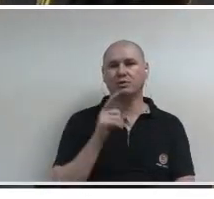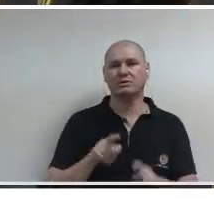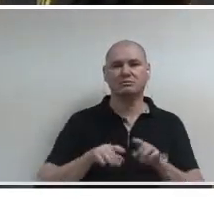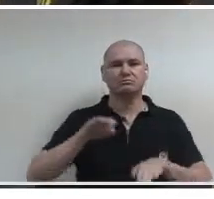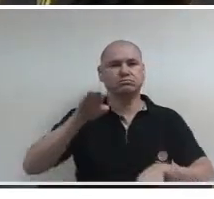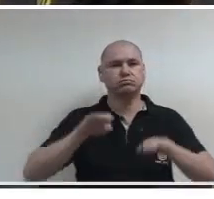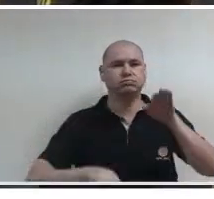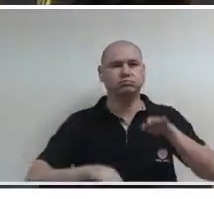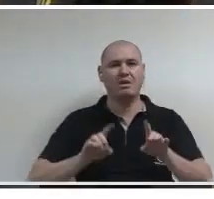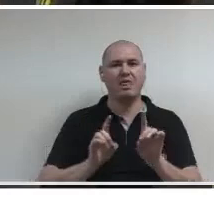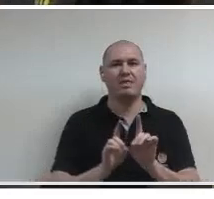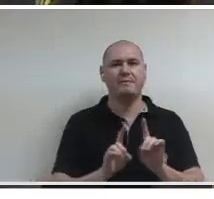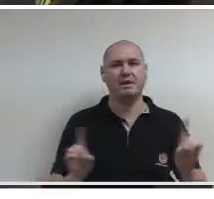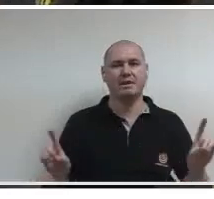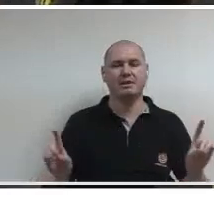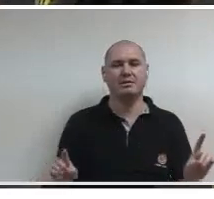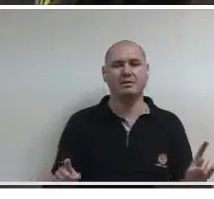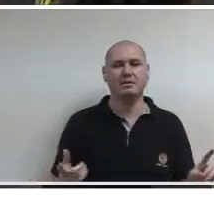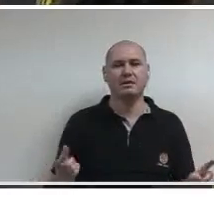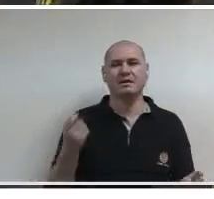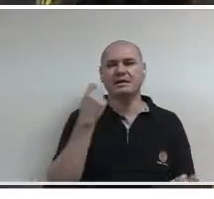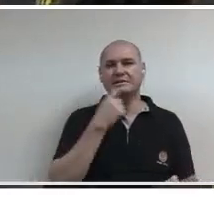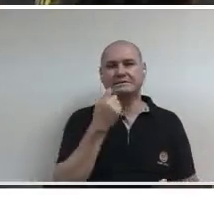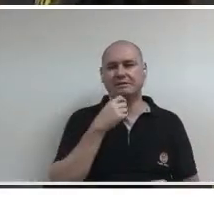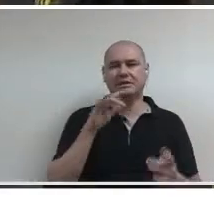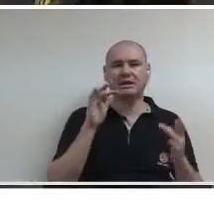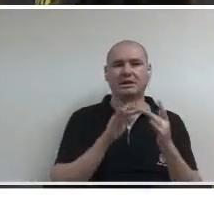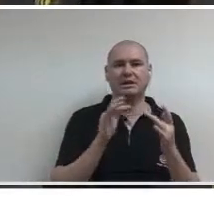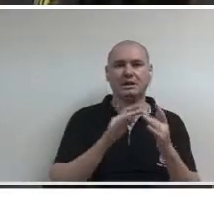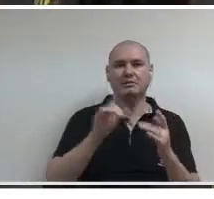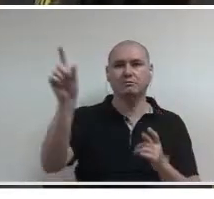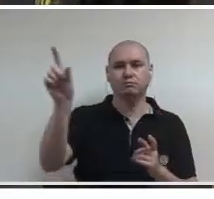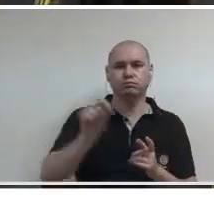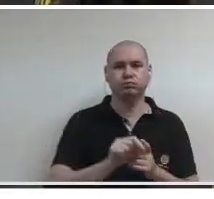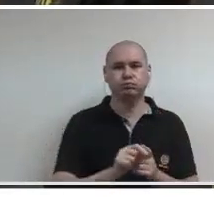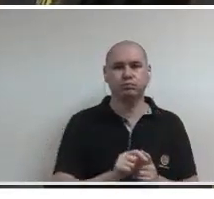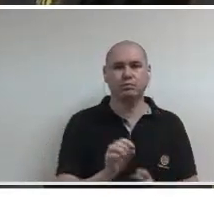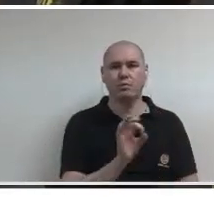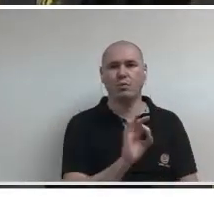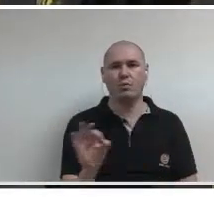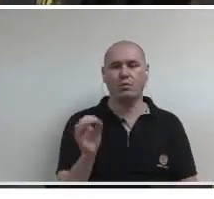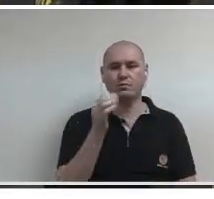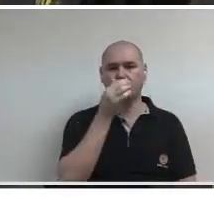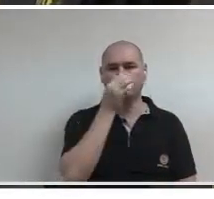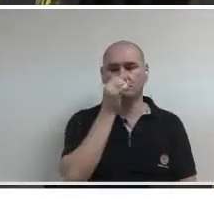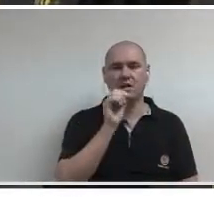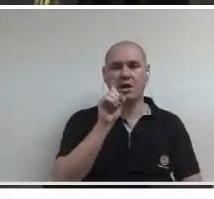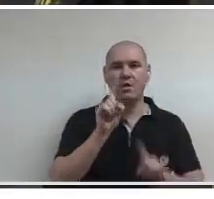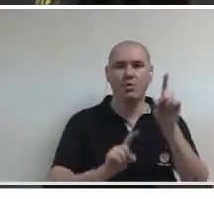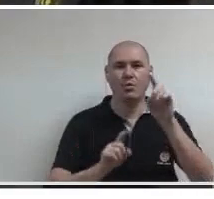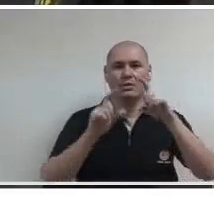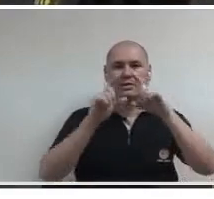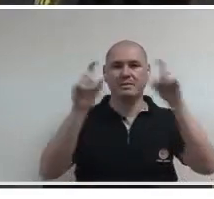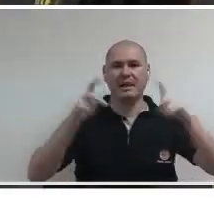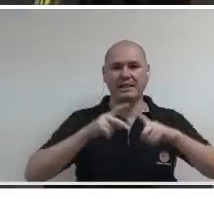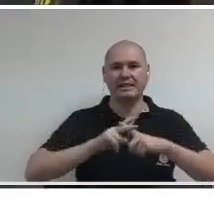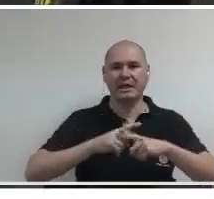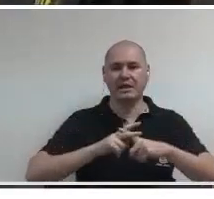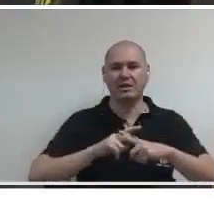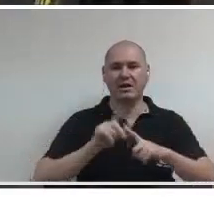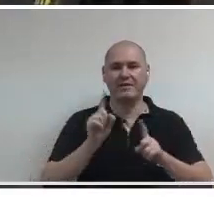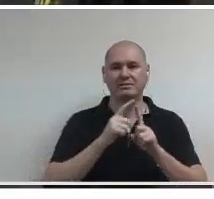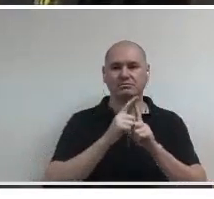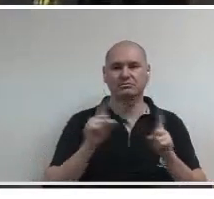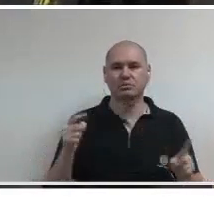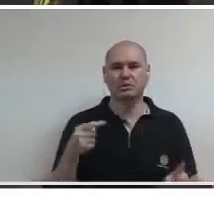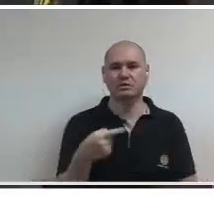coño, ya he hecho pe veñan de calendario y baja pues juego, te dejan donde goto, ha, peoñeco te deja veñan más gente, donde nada, ya hago. Una